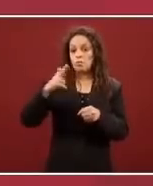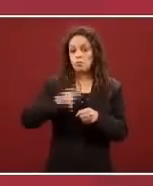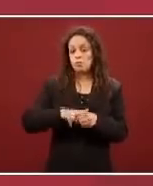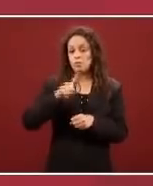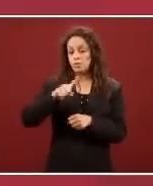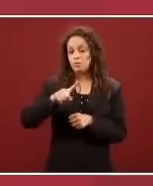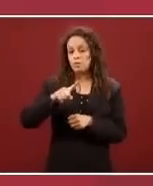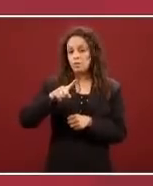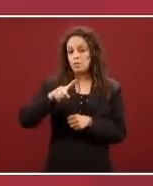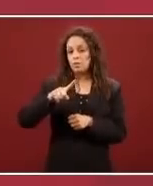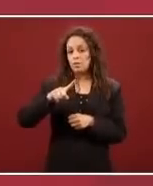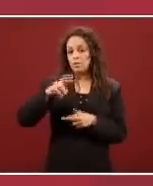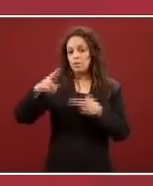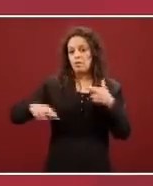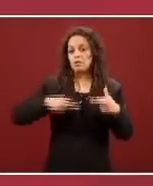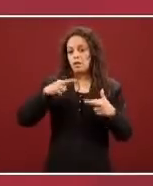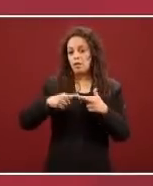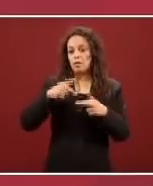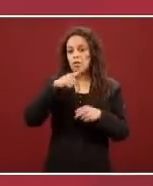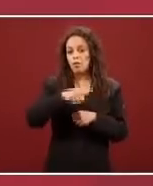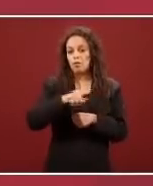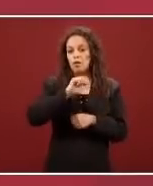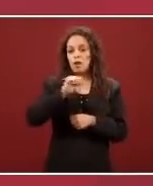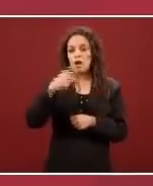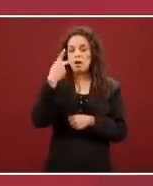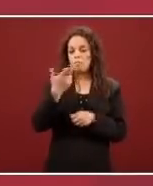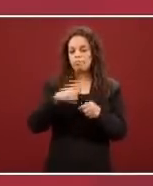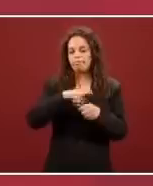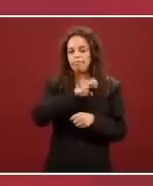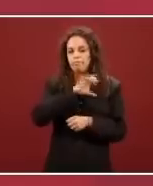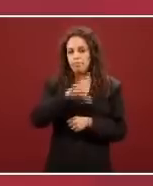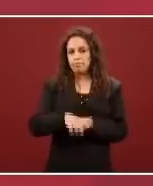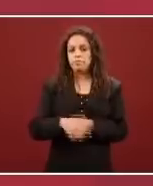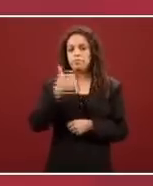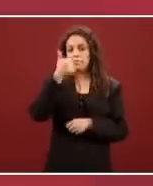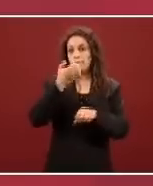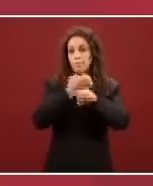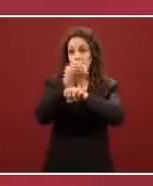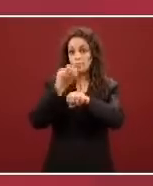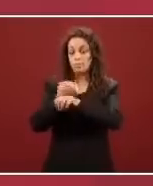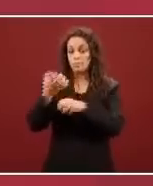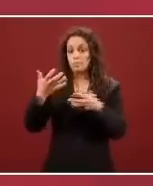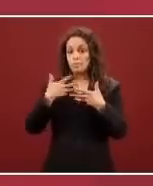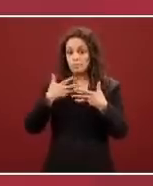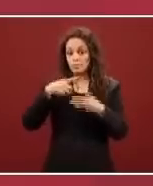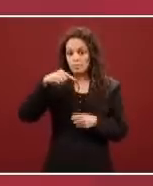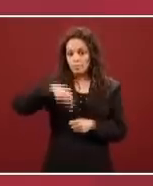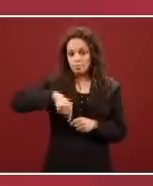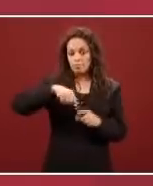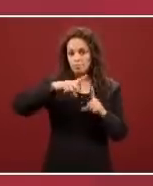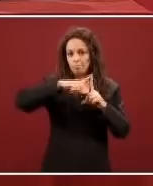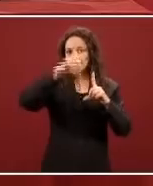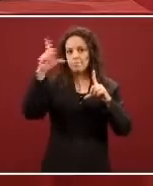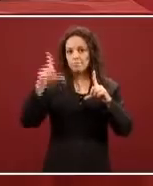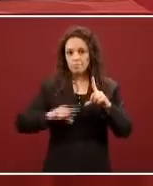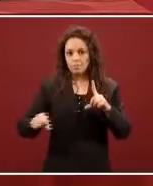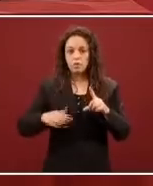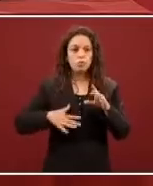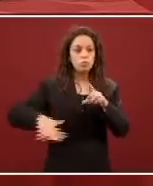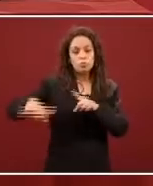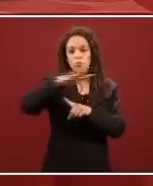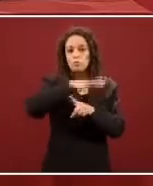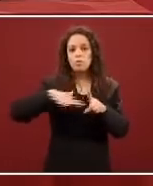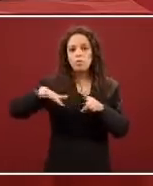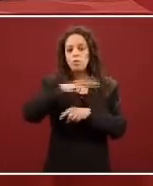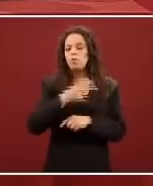de alta especialidad en los 6 estados que se encuentran en la República Mexicana están haciendo exactamente lo mismo.